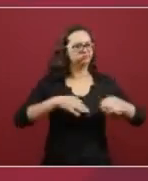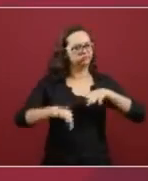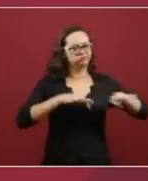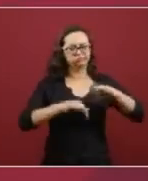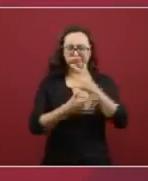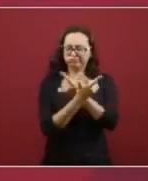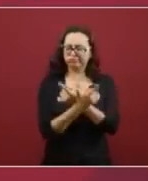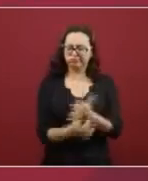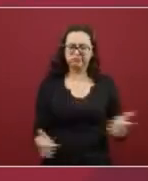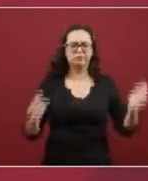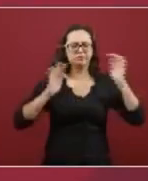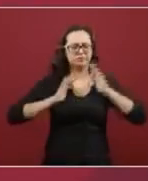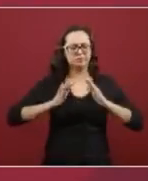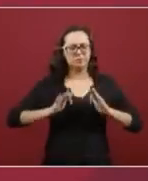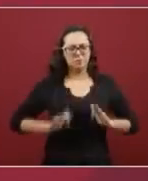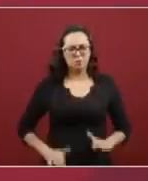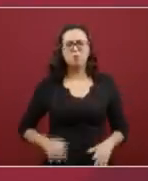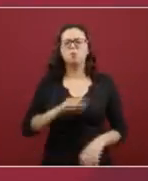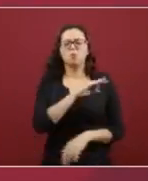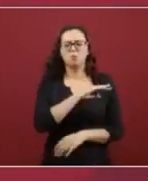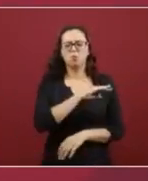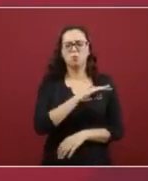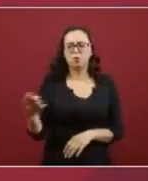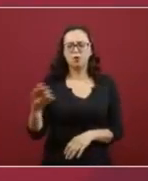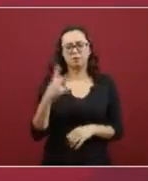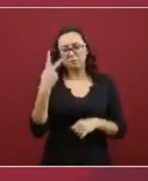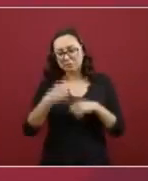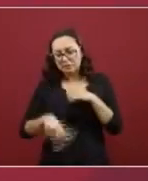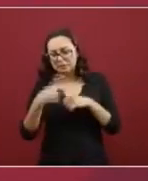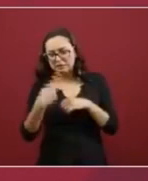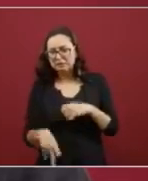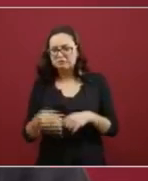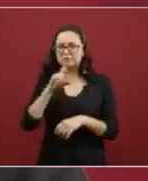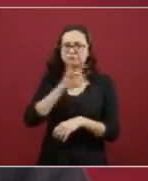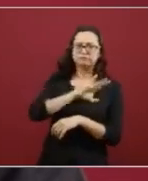libertad el oficio sin riesgos,